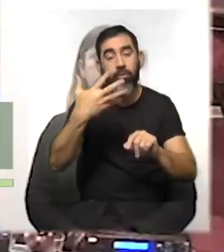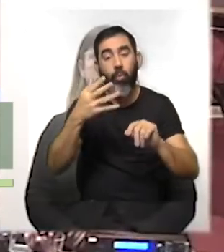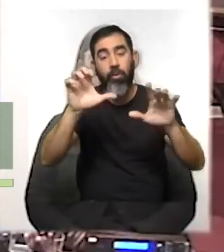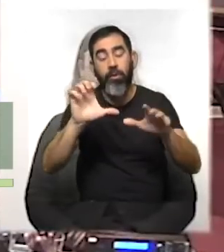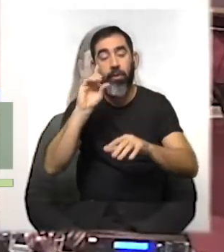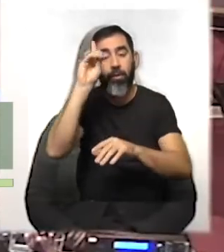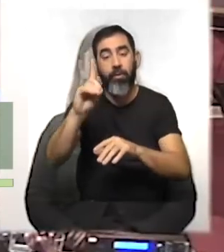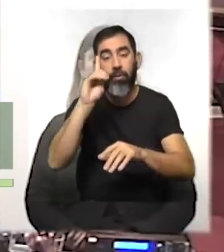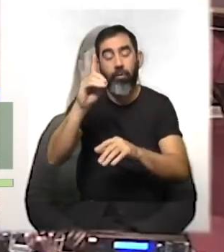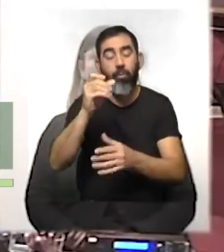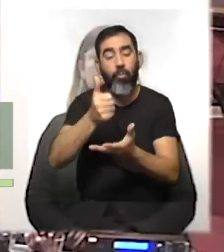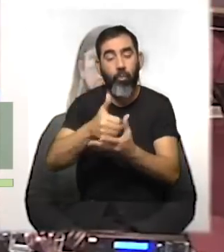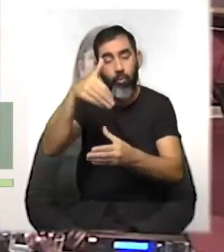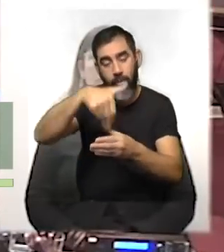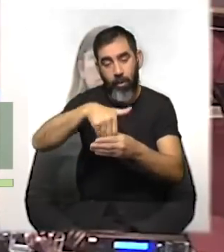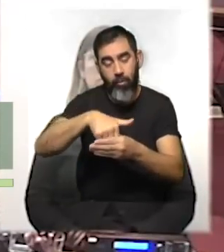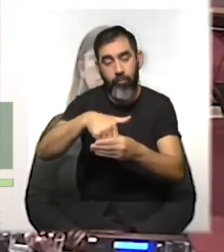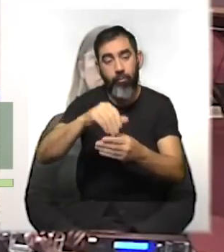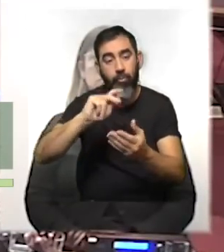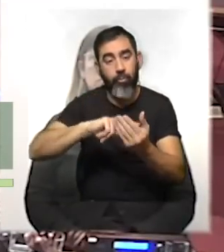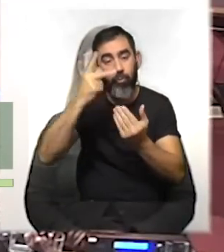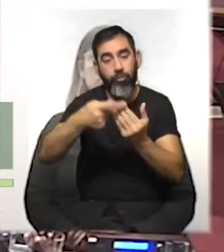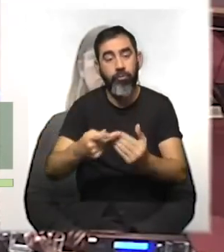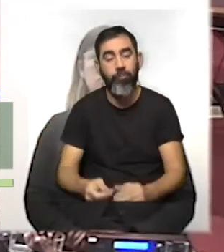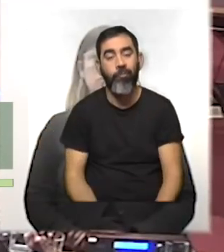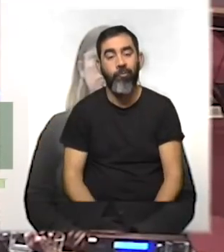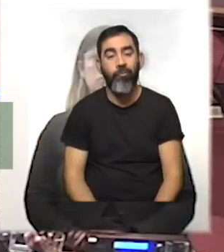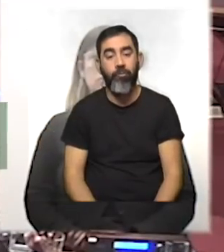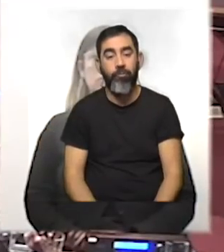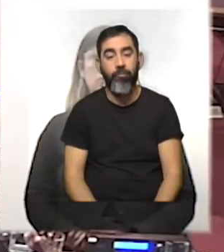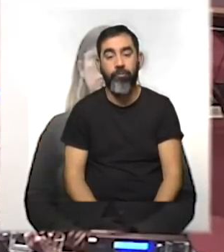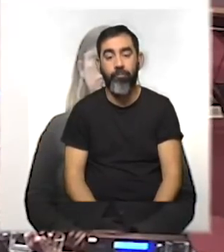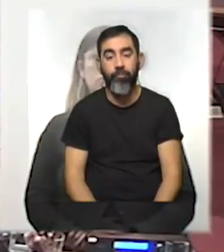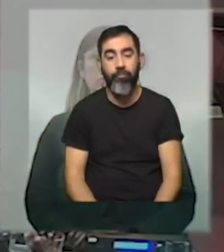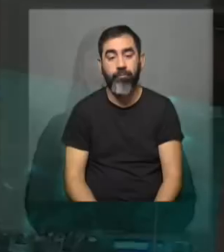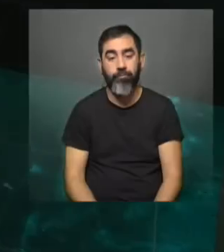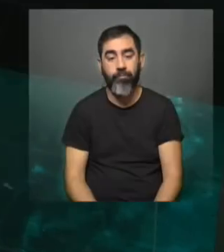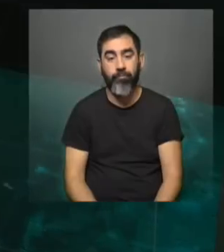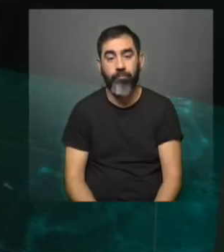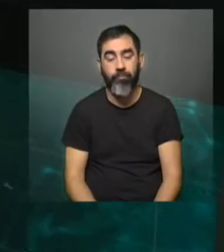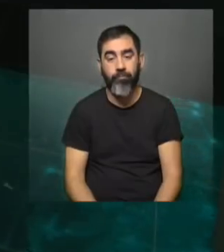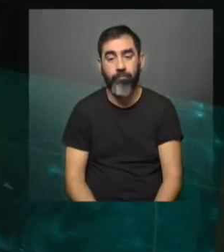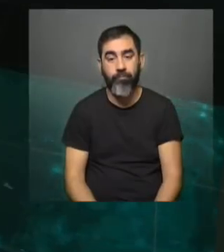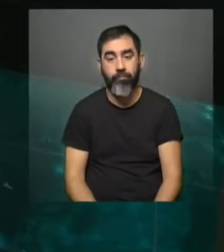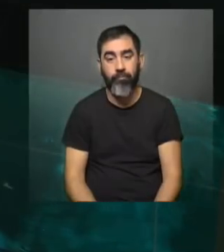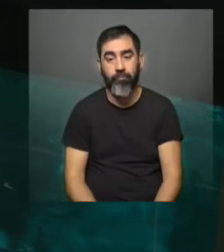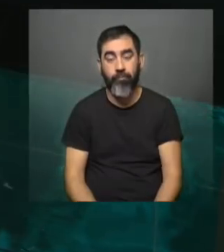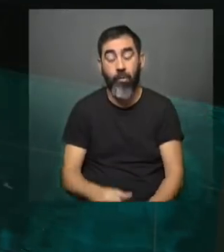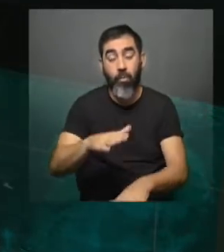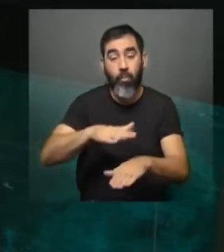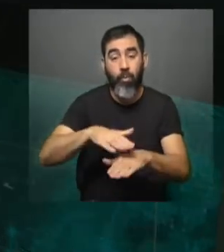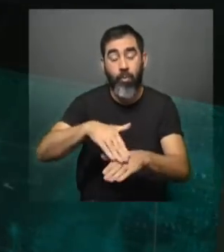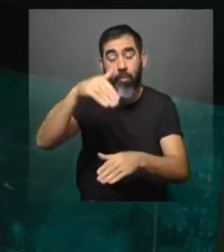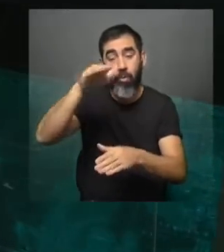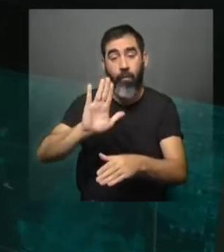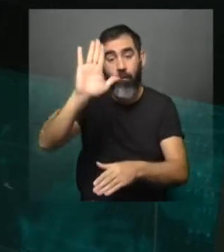diputados oficialistas votaron el proyecto de rendición de cuentas allí estamos viendo Entonces el momento donde